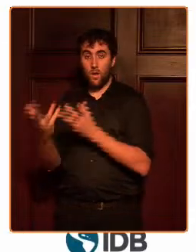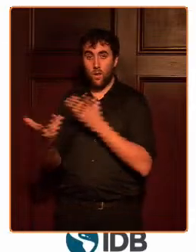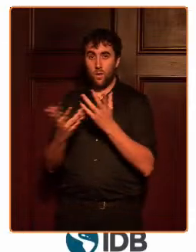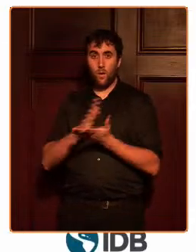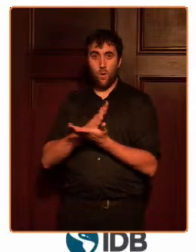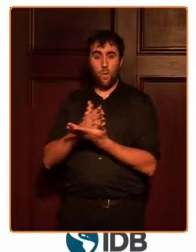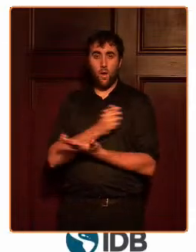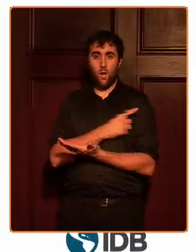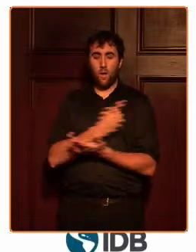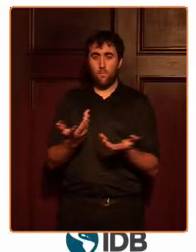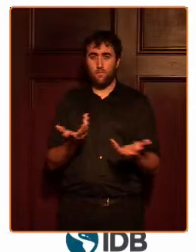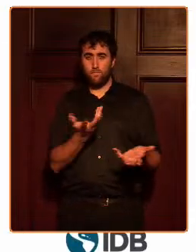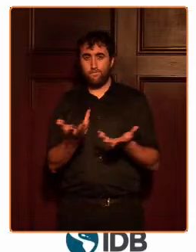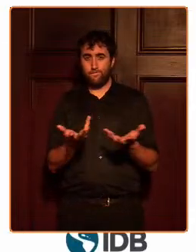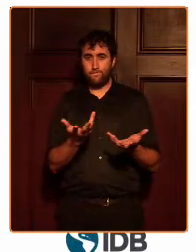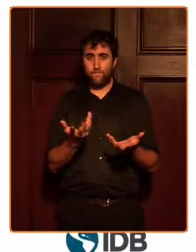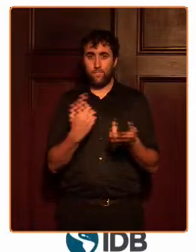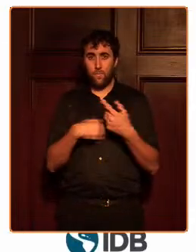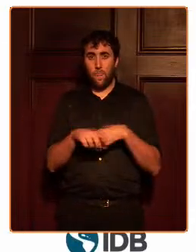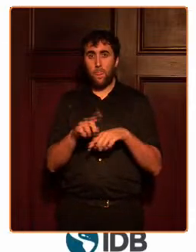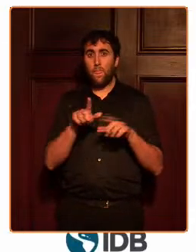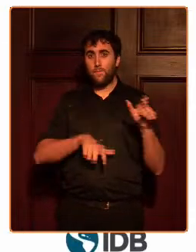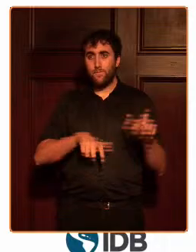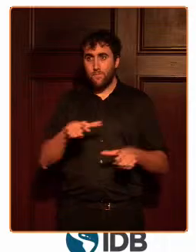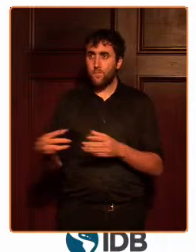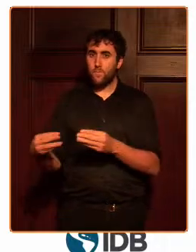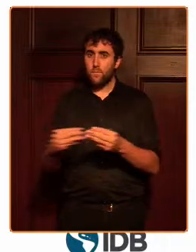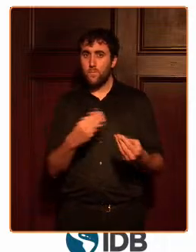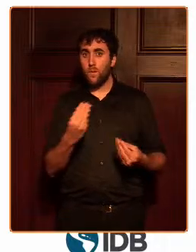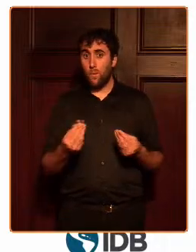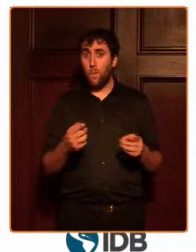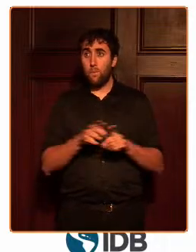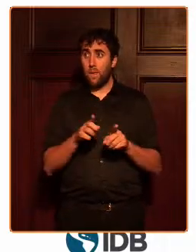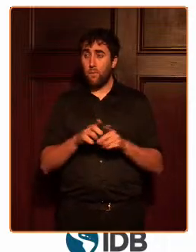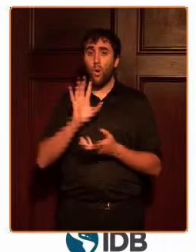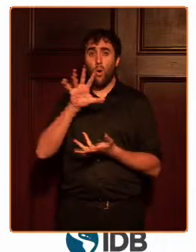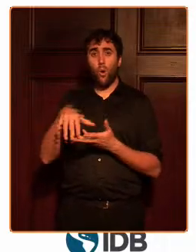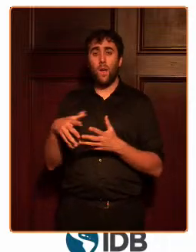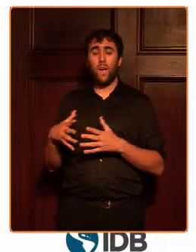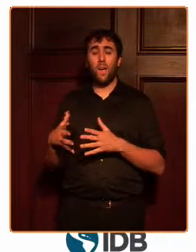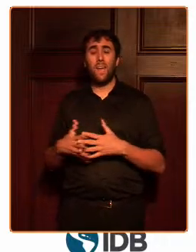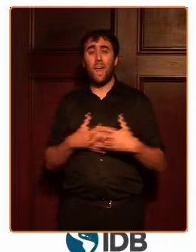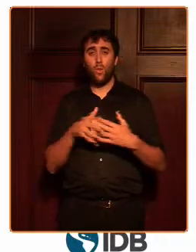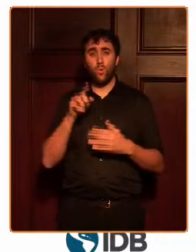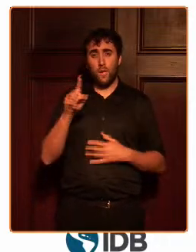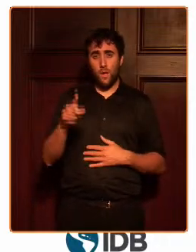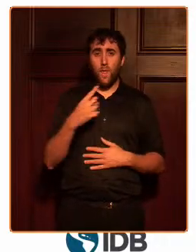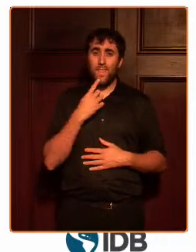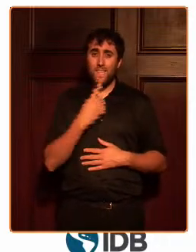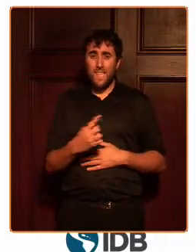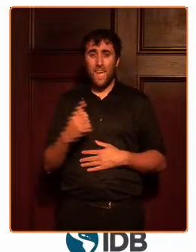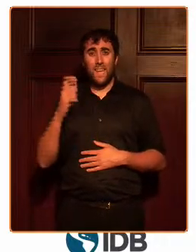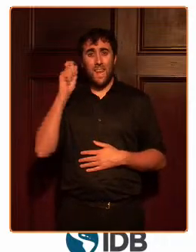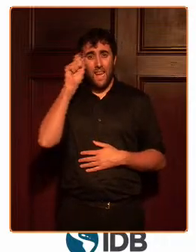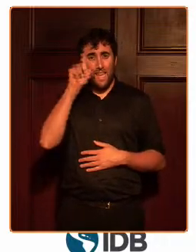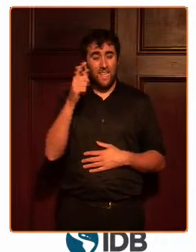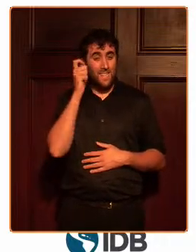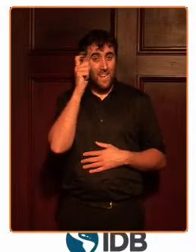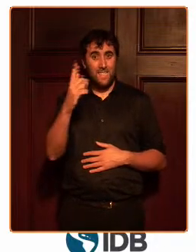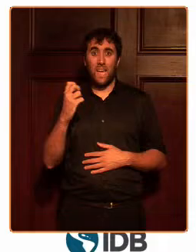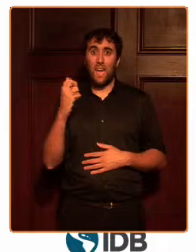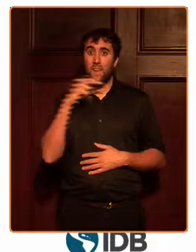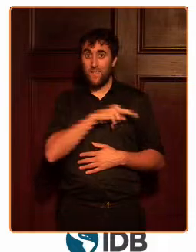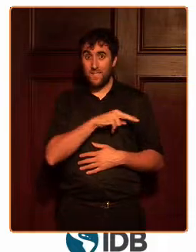Al punto que Tristan Harris, del Center for Humane Technology, decía que la inteligencia artificial quiere